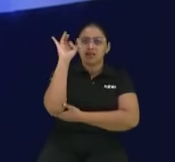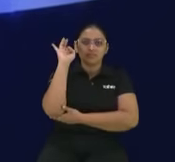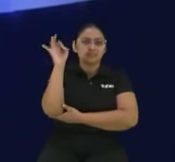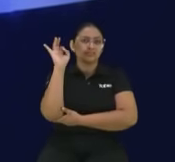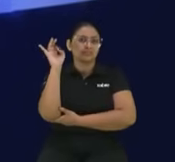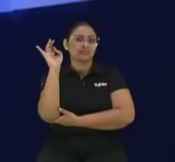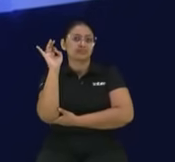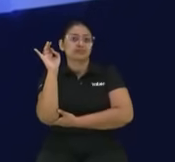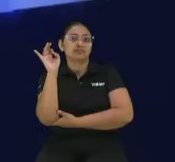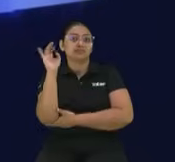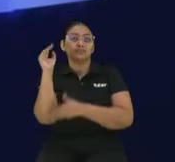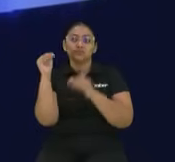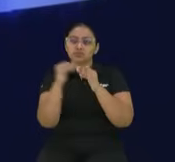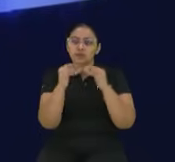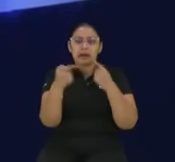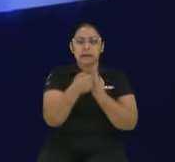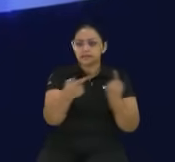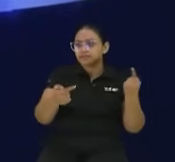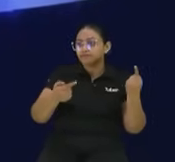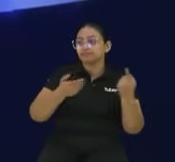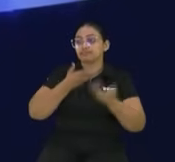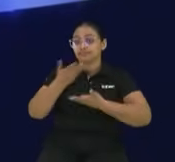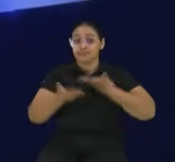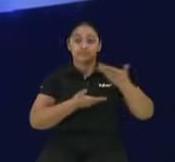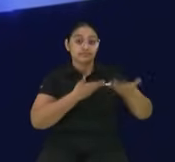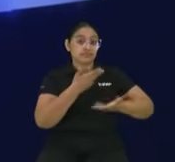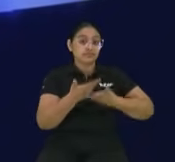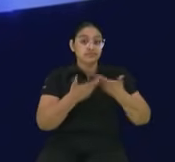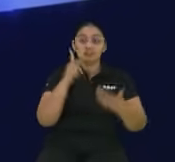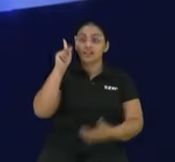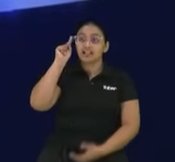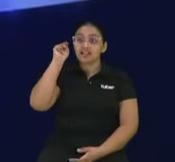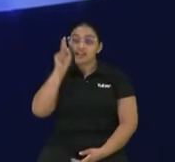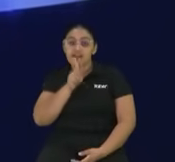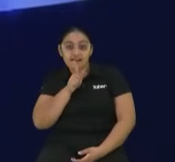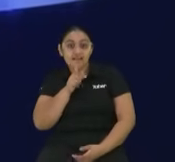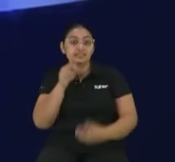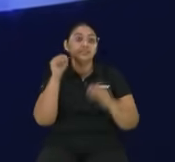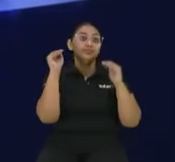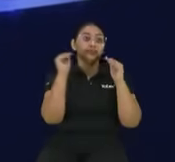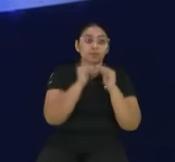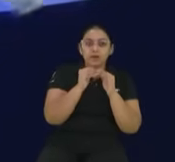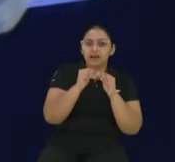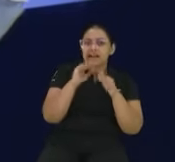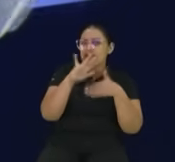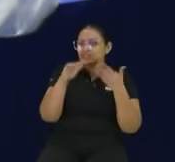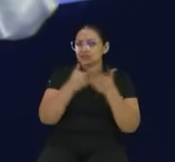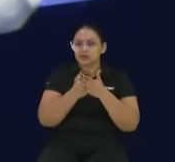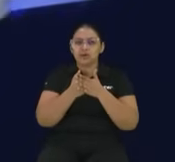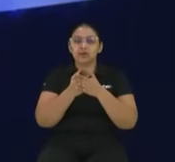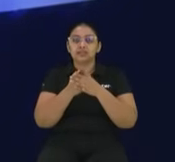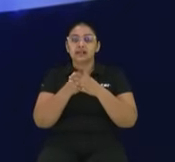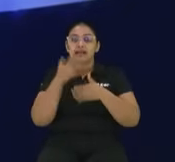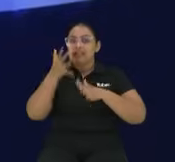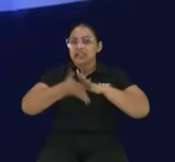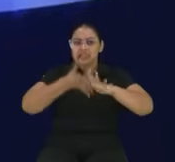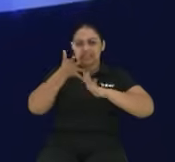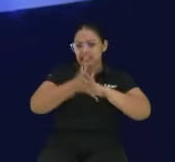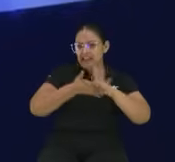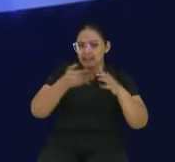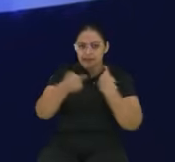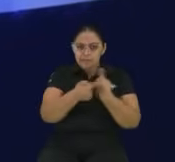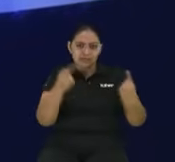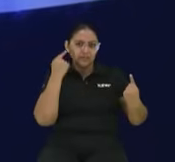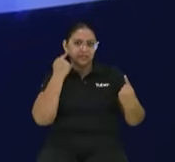banda y los que acomodan y los que cuidan a sus hijos y los de sala cuna y los de educación especial y los de lenguaje de señas es que usted